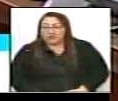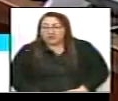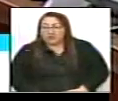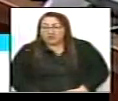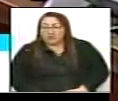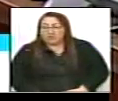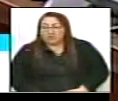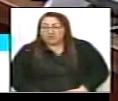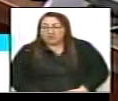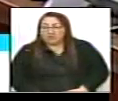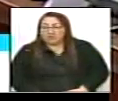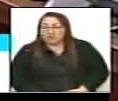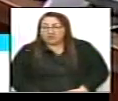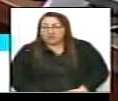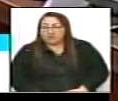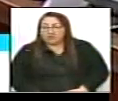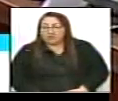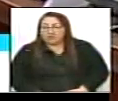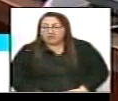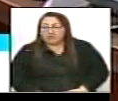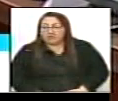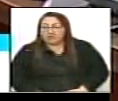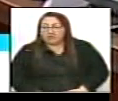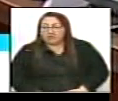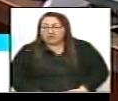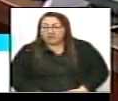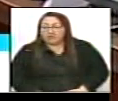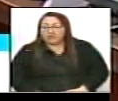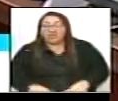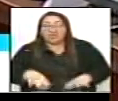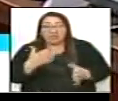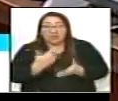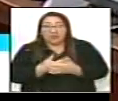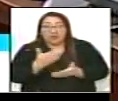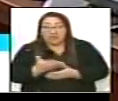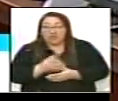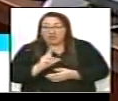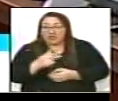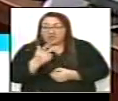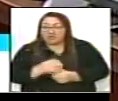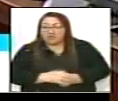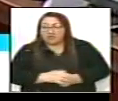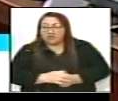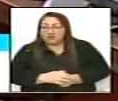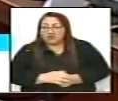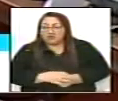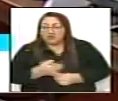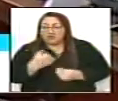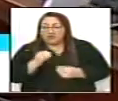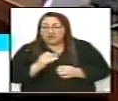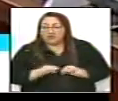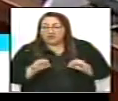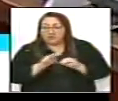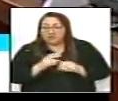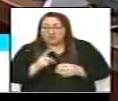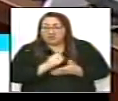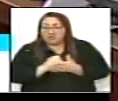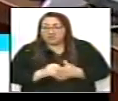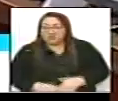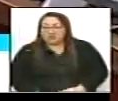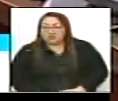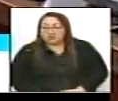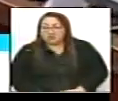primero. Segundo, si fue justificado. Y tercero, si tenía los informes pertinentes para su